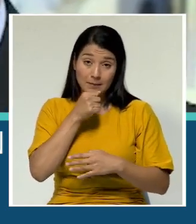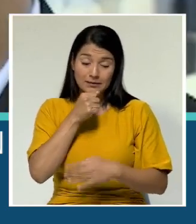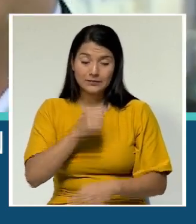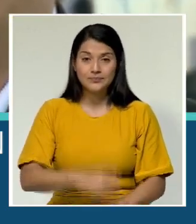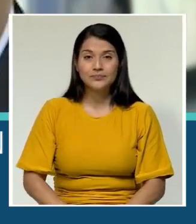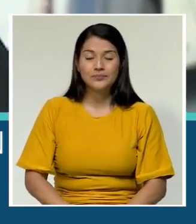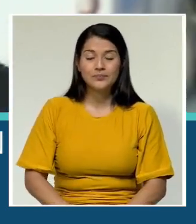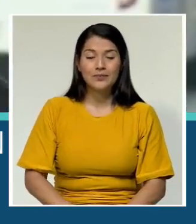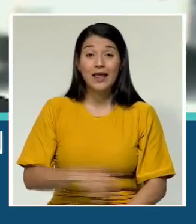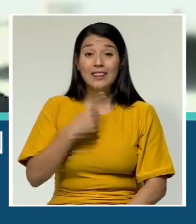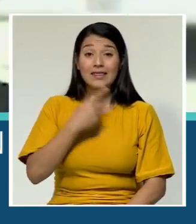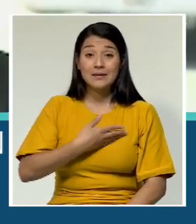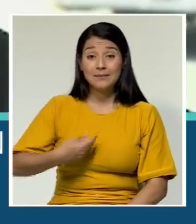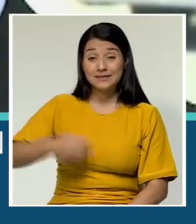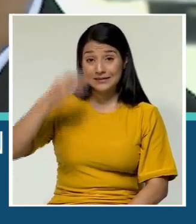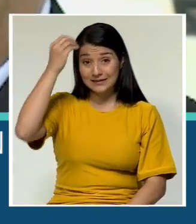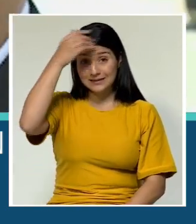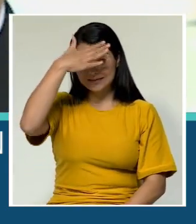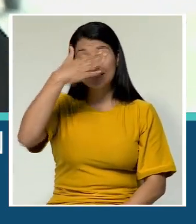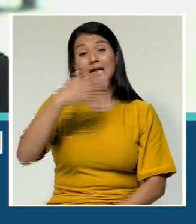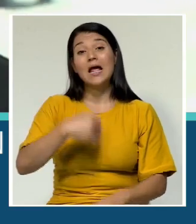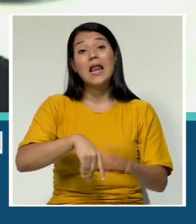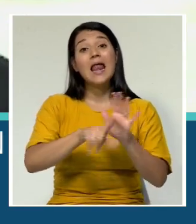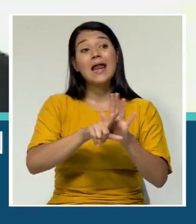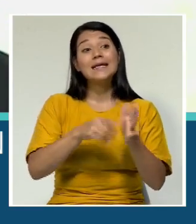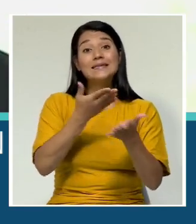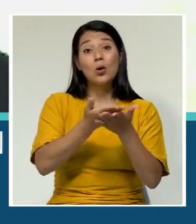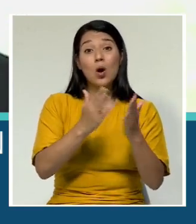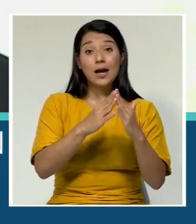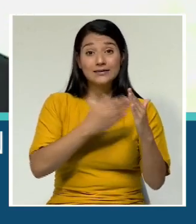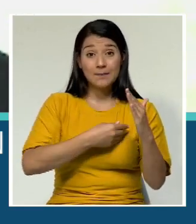y no cause un perjuicio a la ciudadanía y a la prensa en sí.